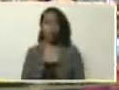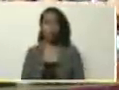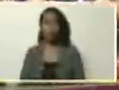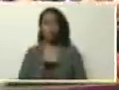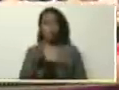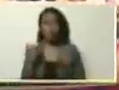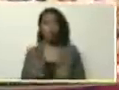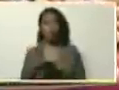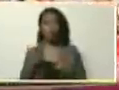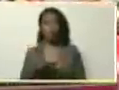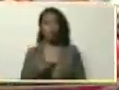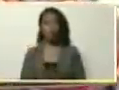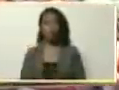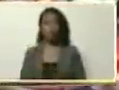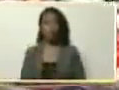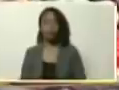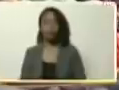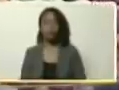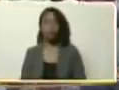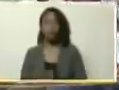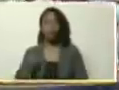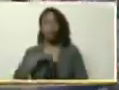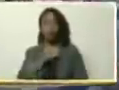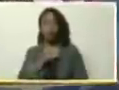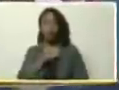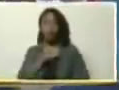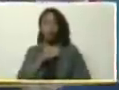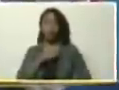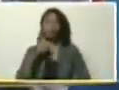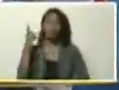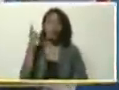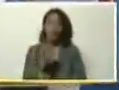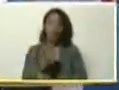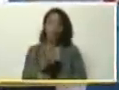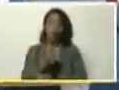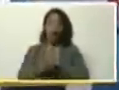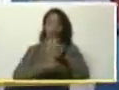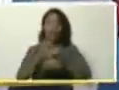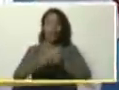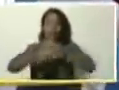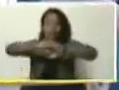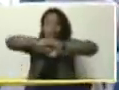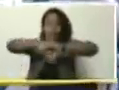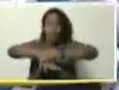Ahora nos toca volver a las raíces.